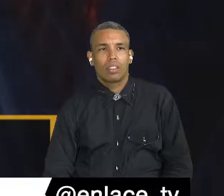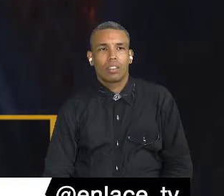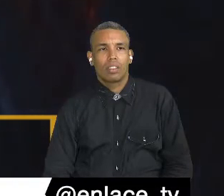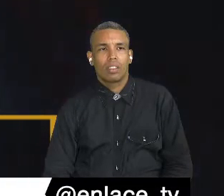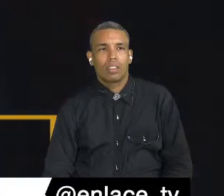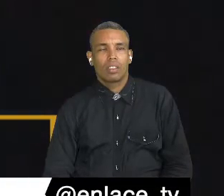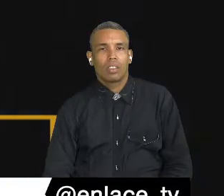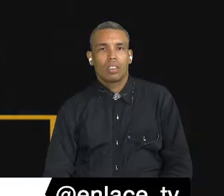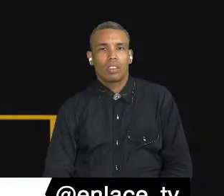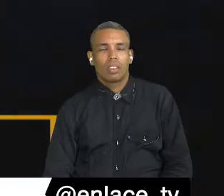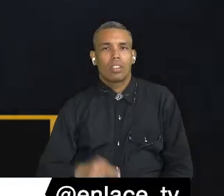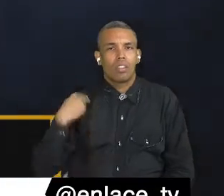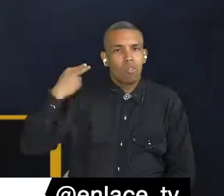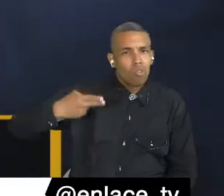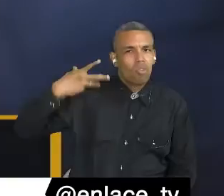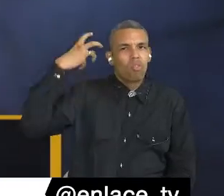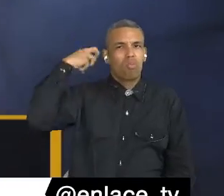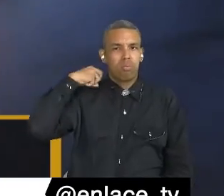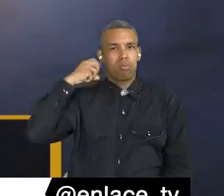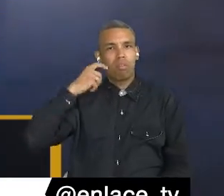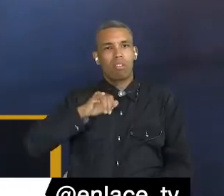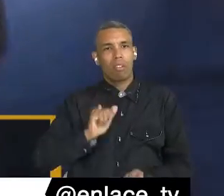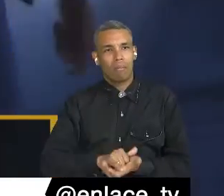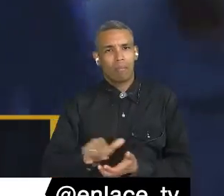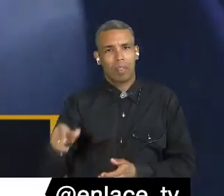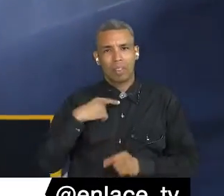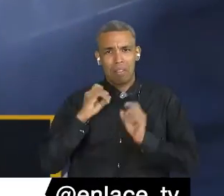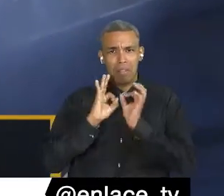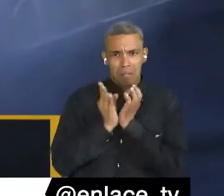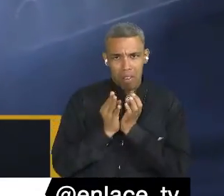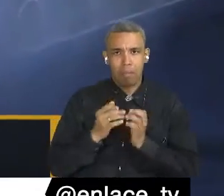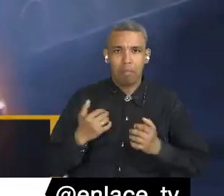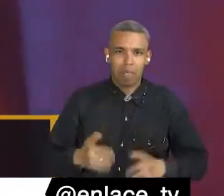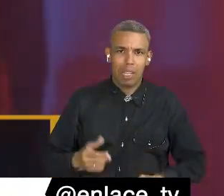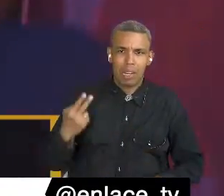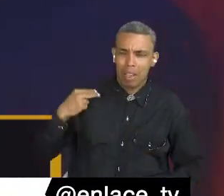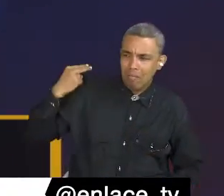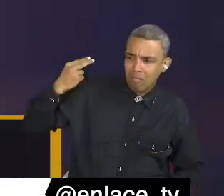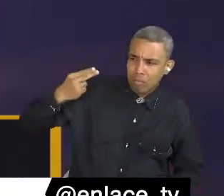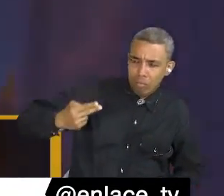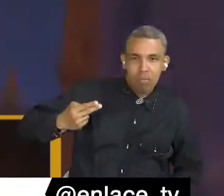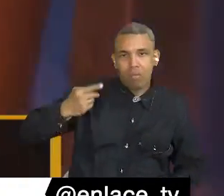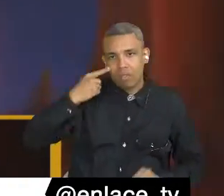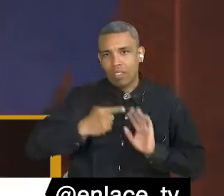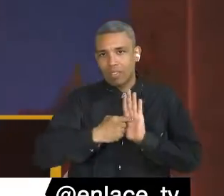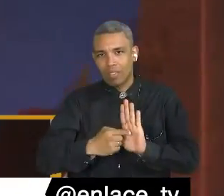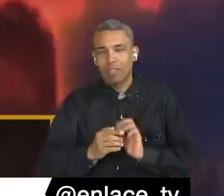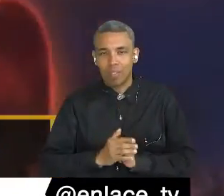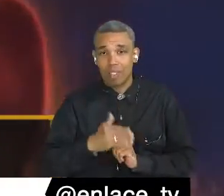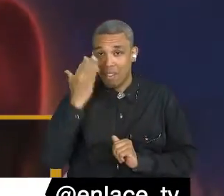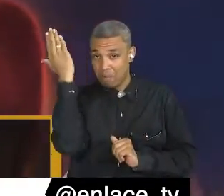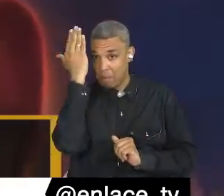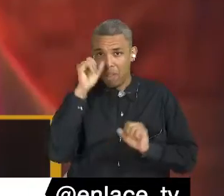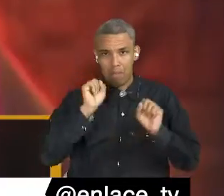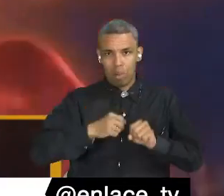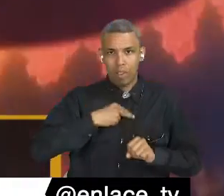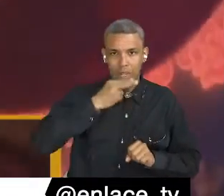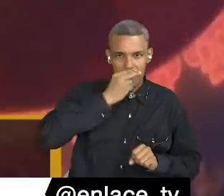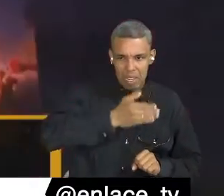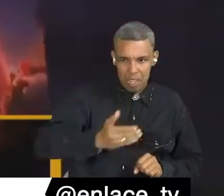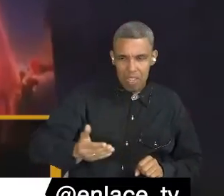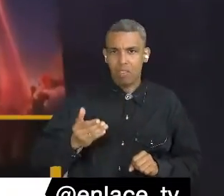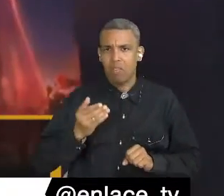Esta historia conducirá a una discusión familiar extraordinaria y sorprendente. Clasificación para todo público. Coco,